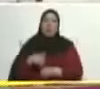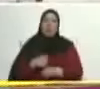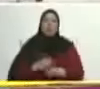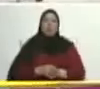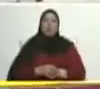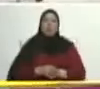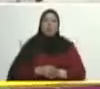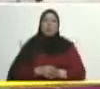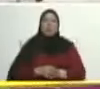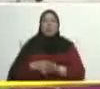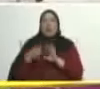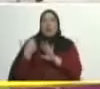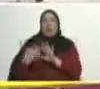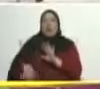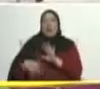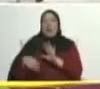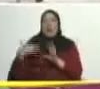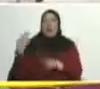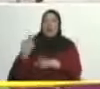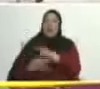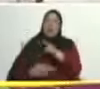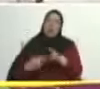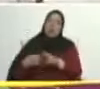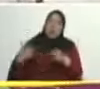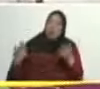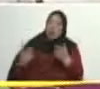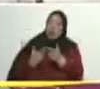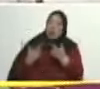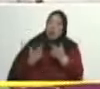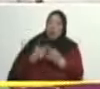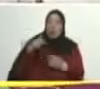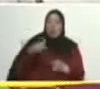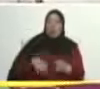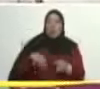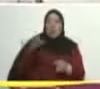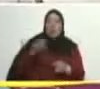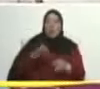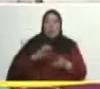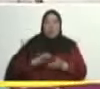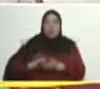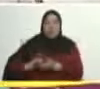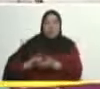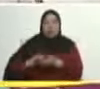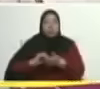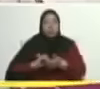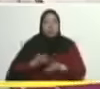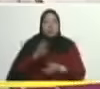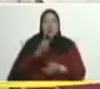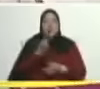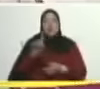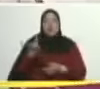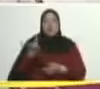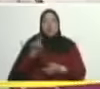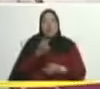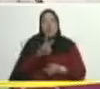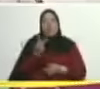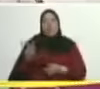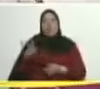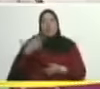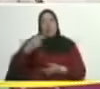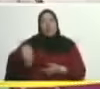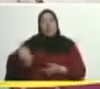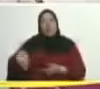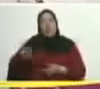El derecho humanitario de guerra nació aquí, en el estado Trujillo, 21 y 22 de noviembre de